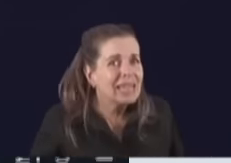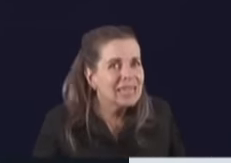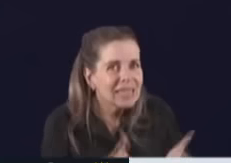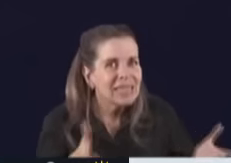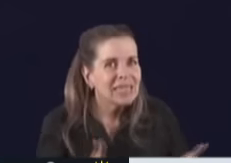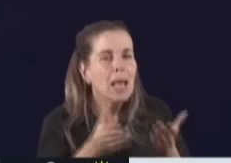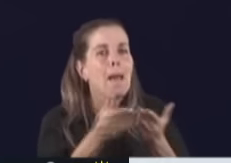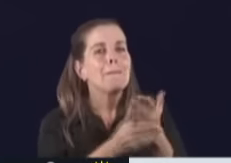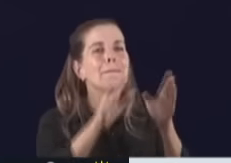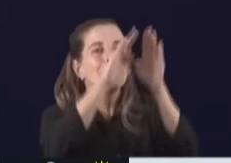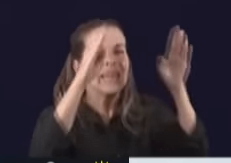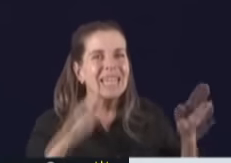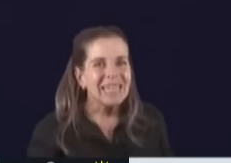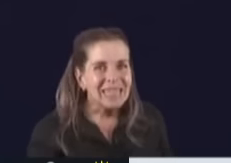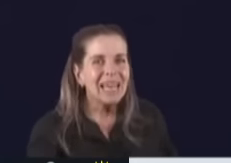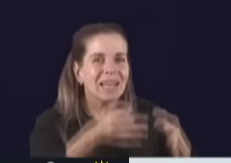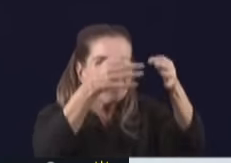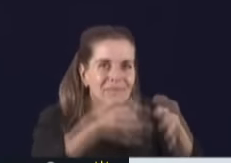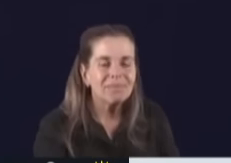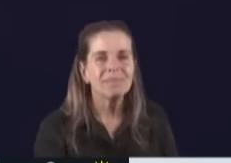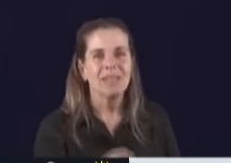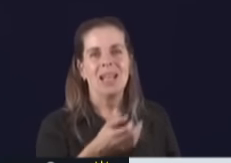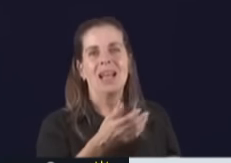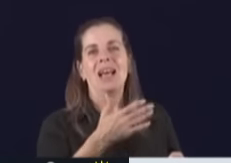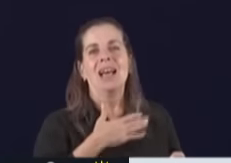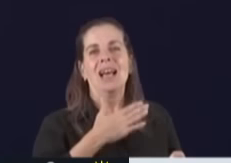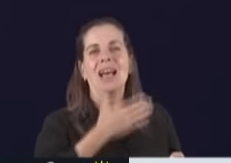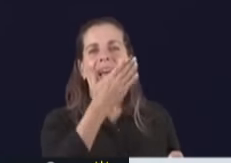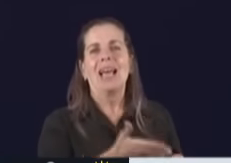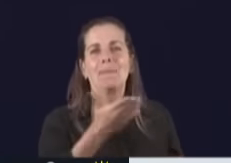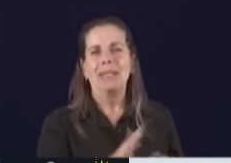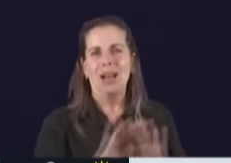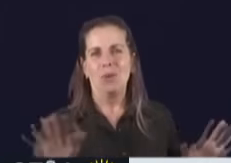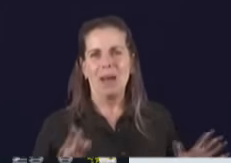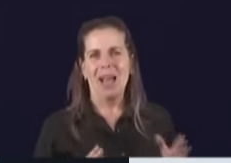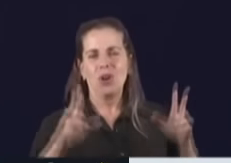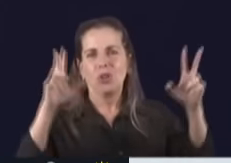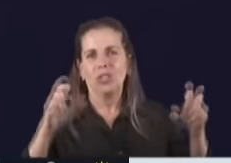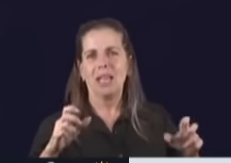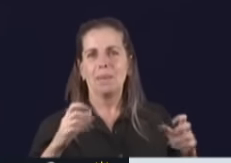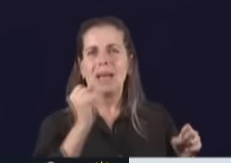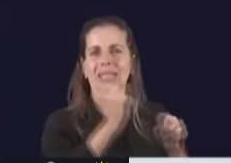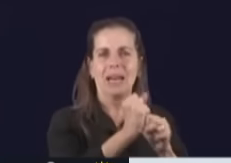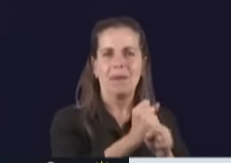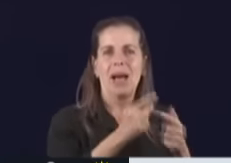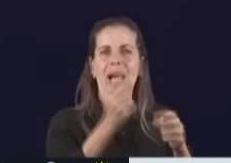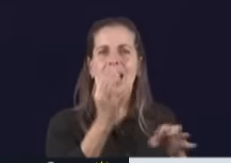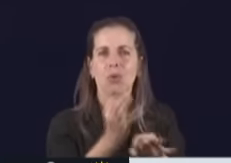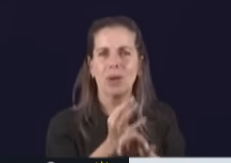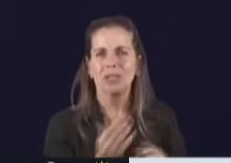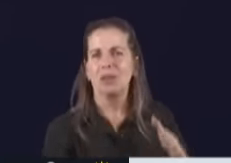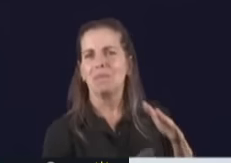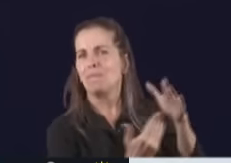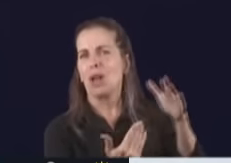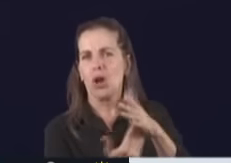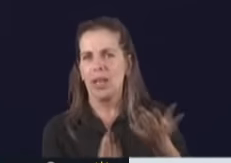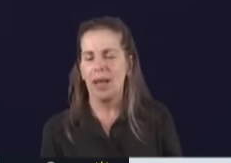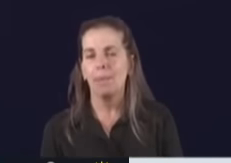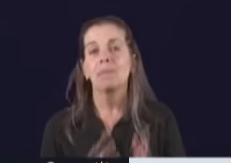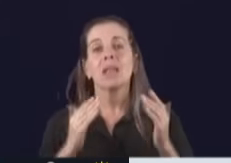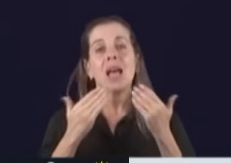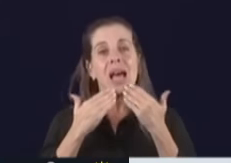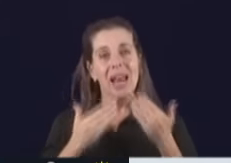como una reforma completa de la política social, la educación y el trabajo. Le quiero agradecer también al ministro